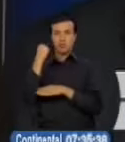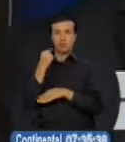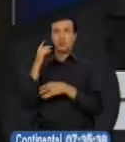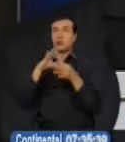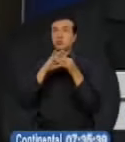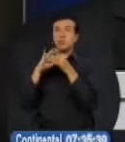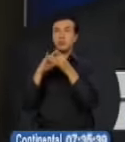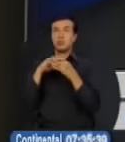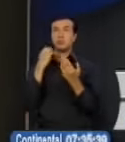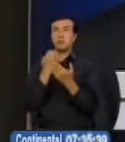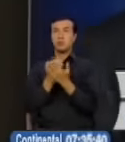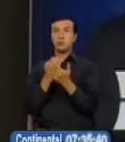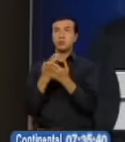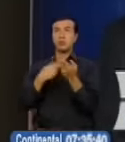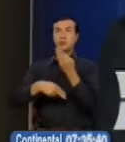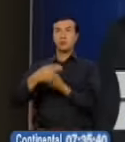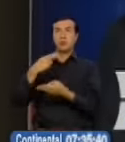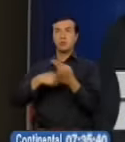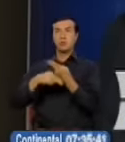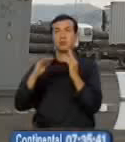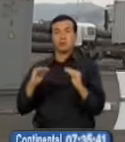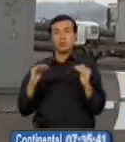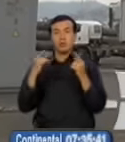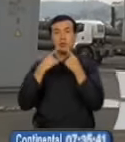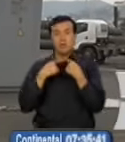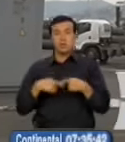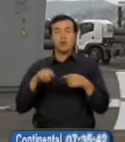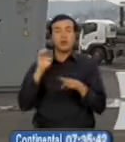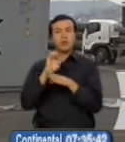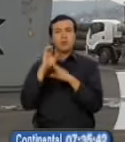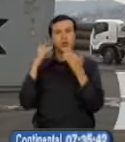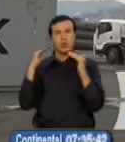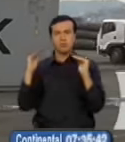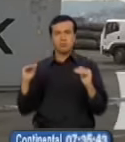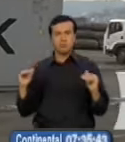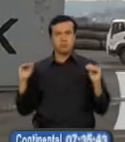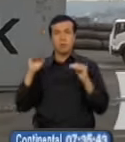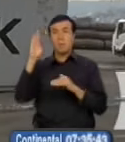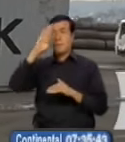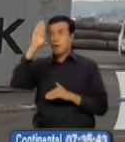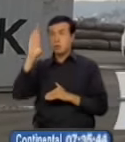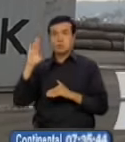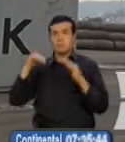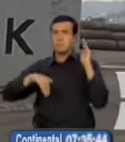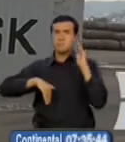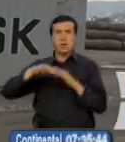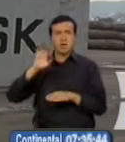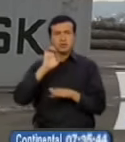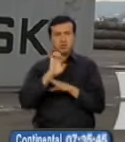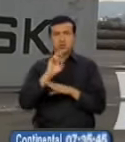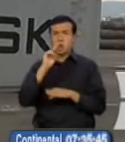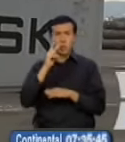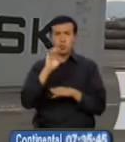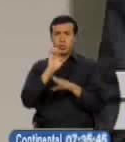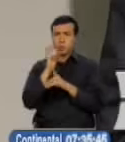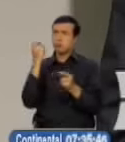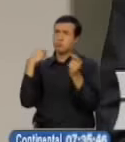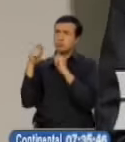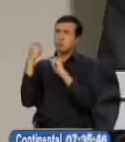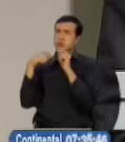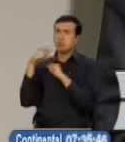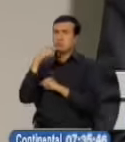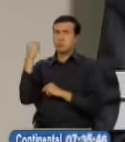la Cooperación Económica y Comercial, resaltó que nuestro país logró posicionarse detrás de Brasil como el mayor exportador de Sudamérica a Rusia.